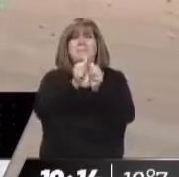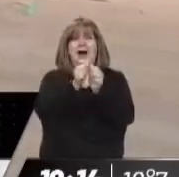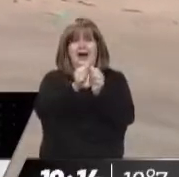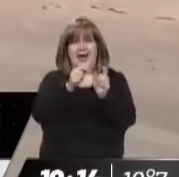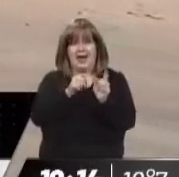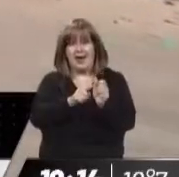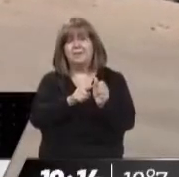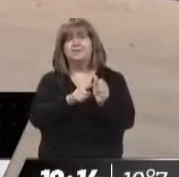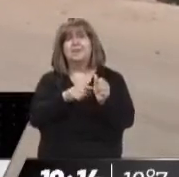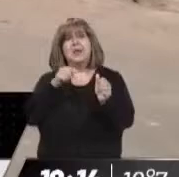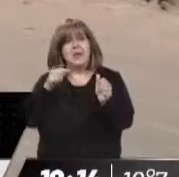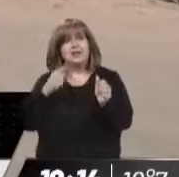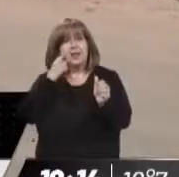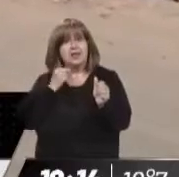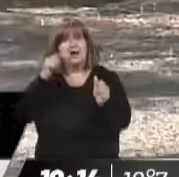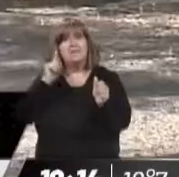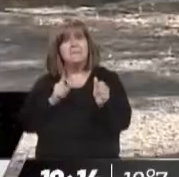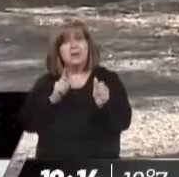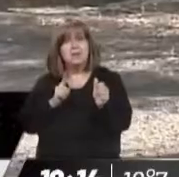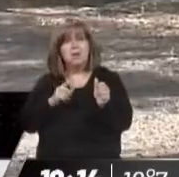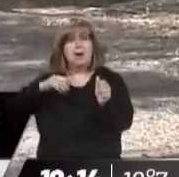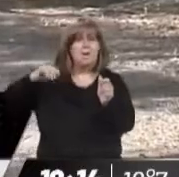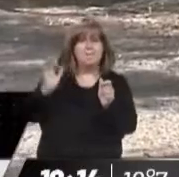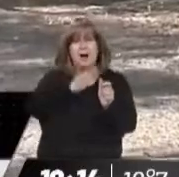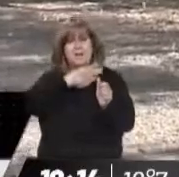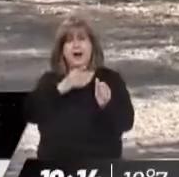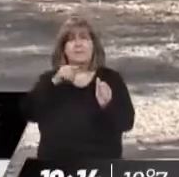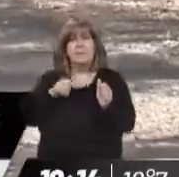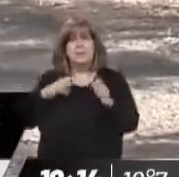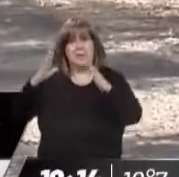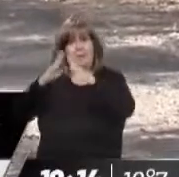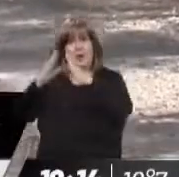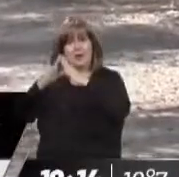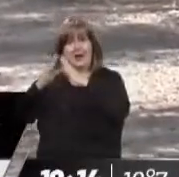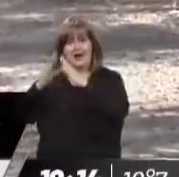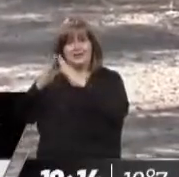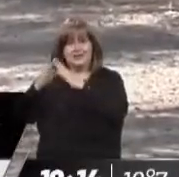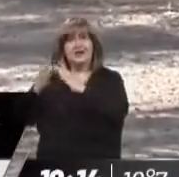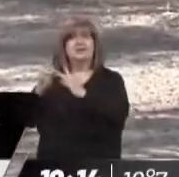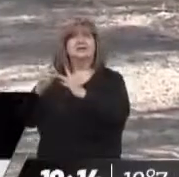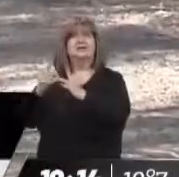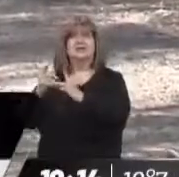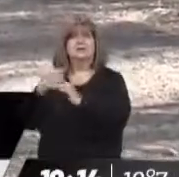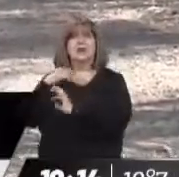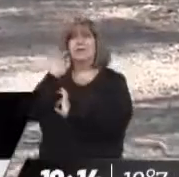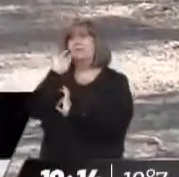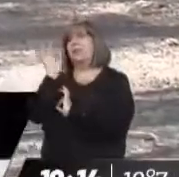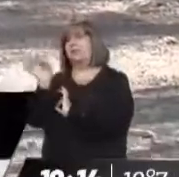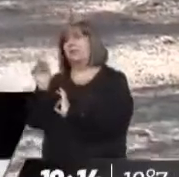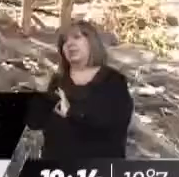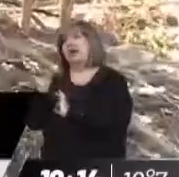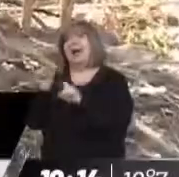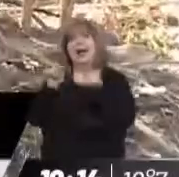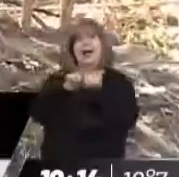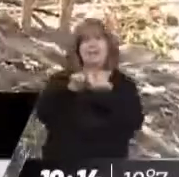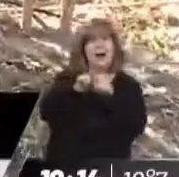un hecho de estas características. En esa escena, en la vivienda donde vivía con su pareja, estaba el hermano de la